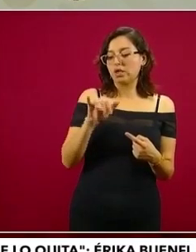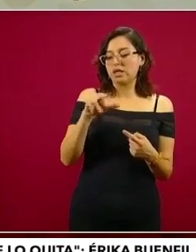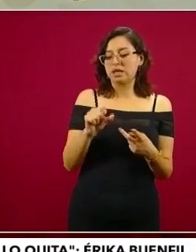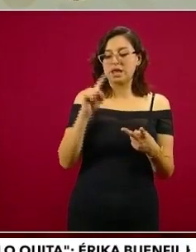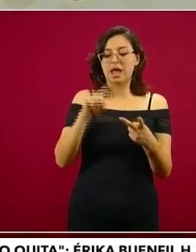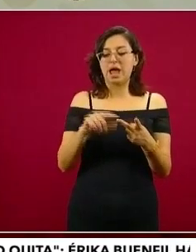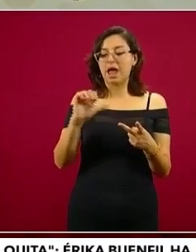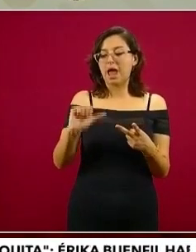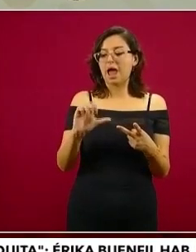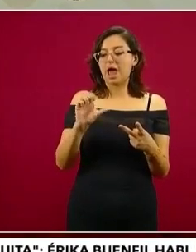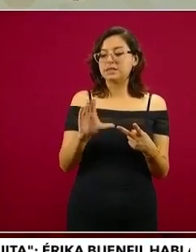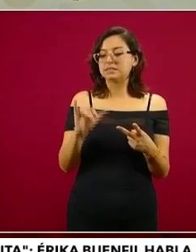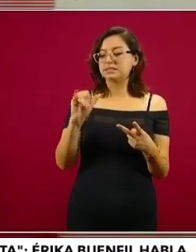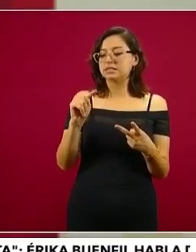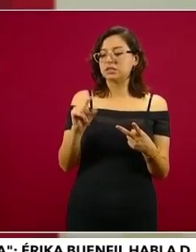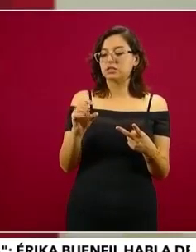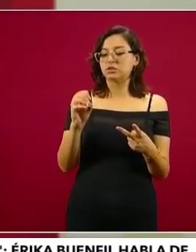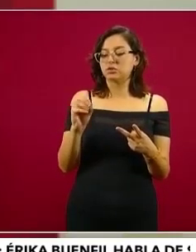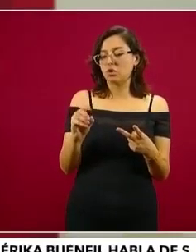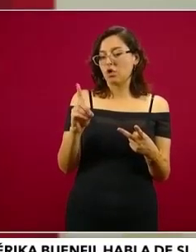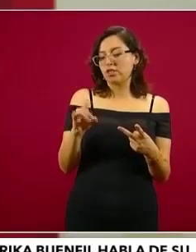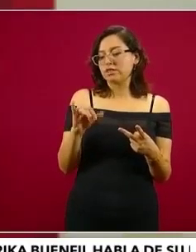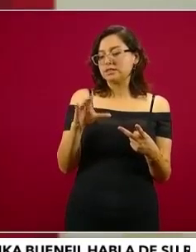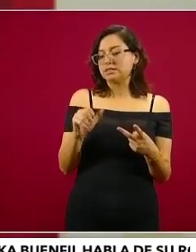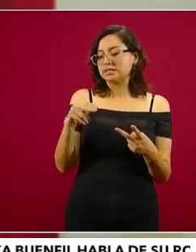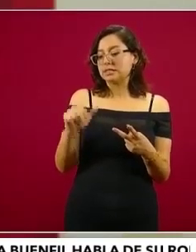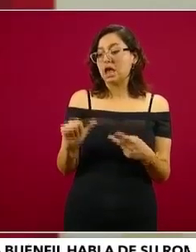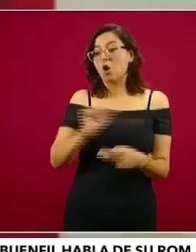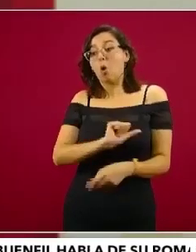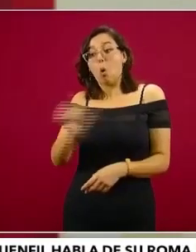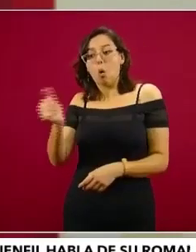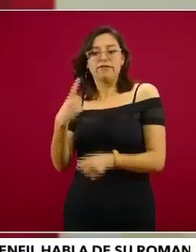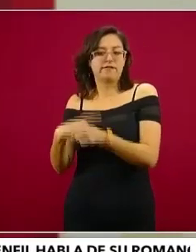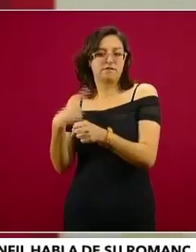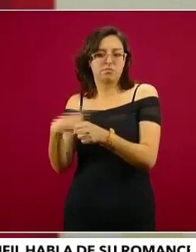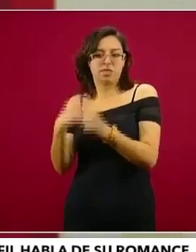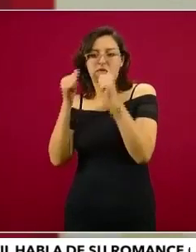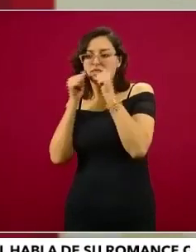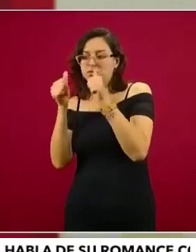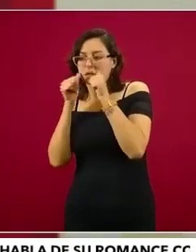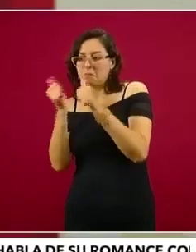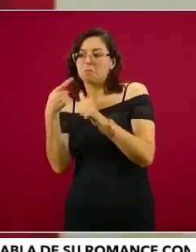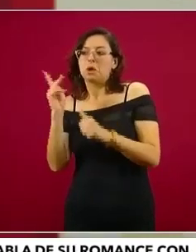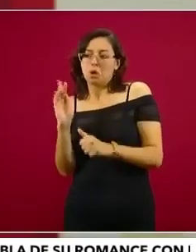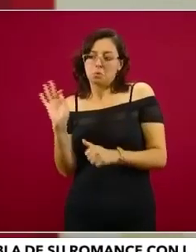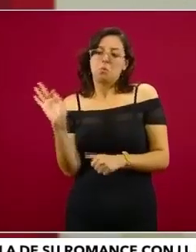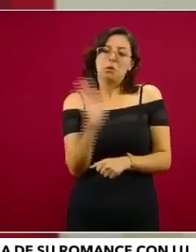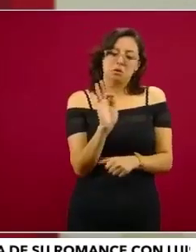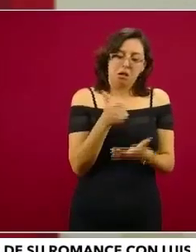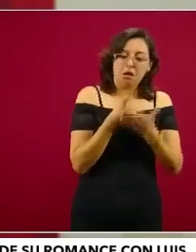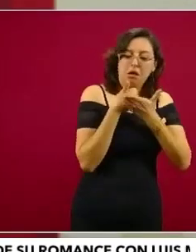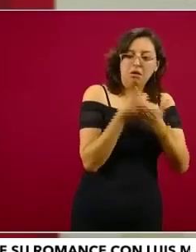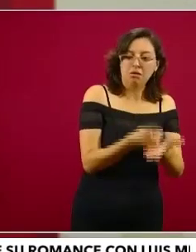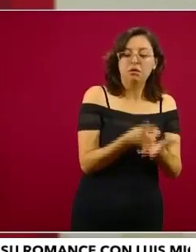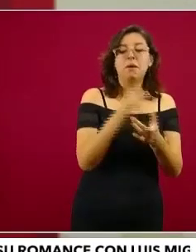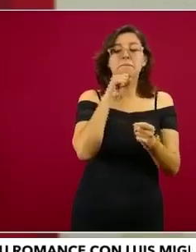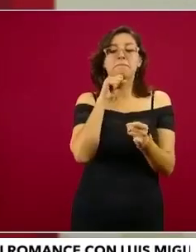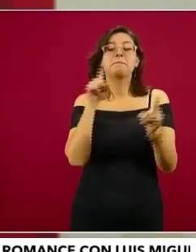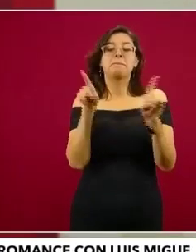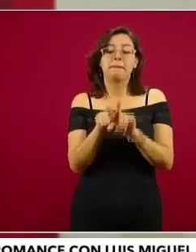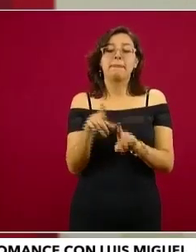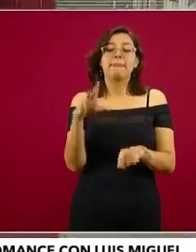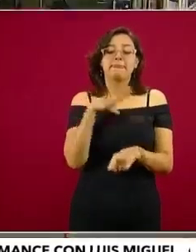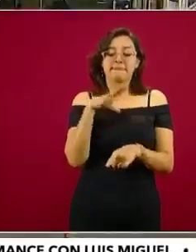acitromicina, que son productos ya antiguos que se usaban para otras cosas. Hay también un modulador de la